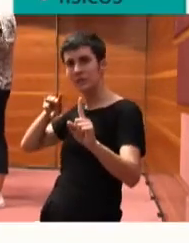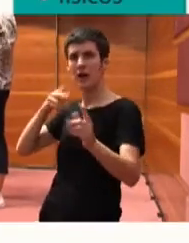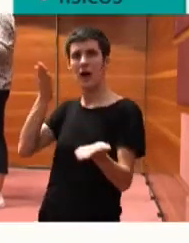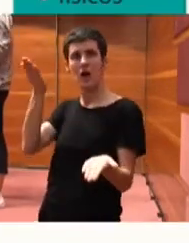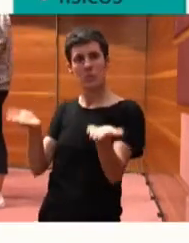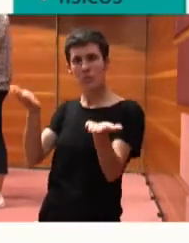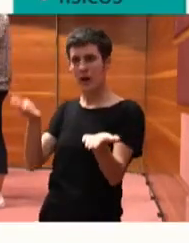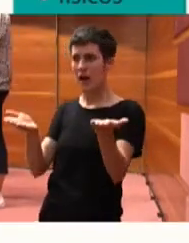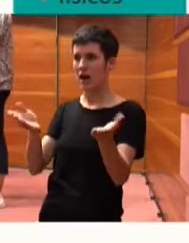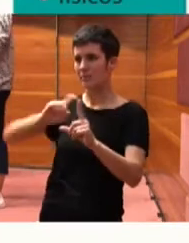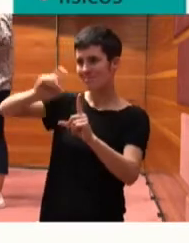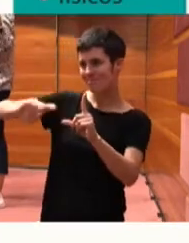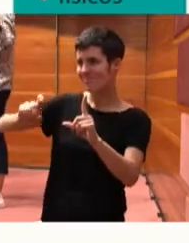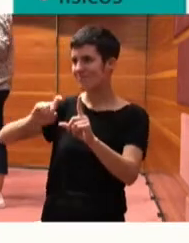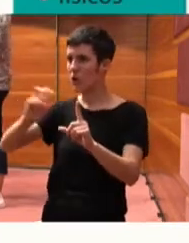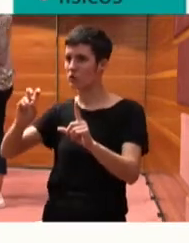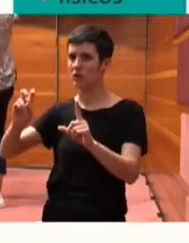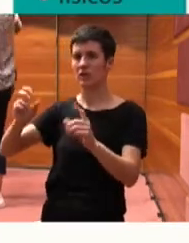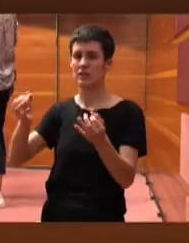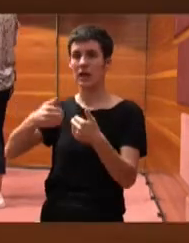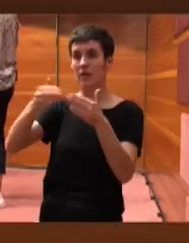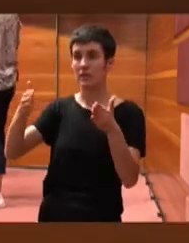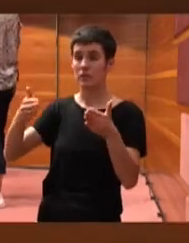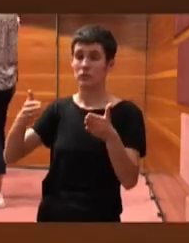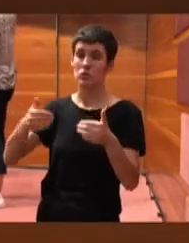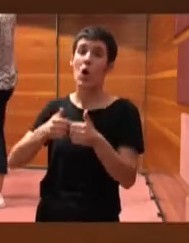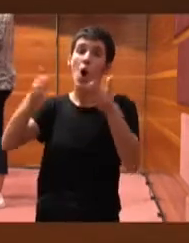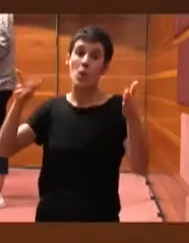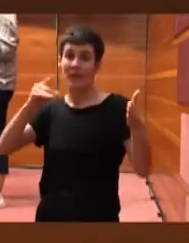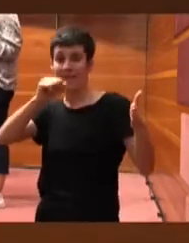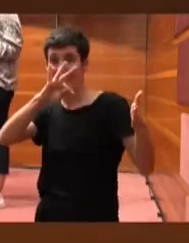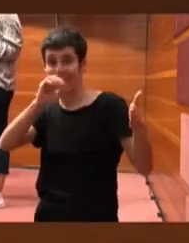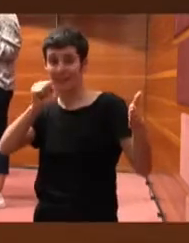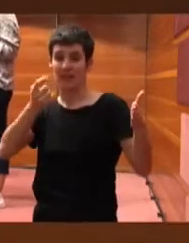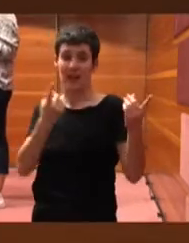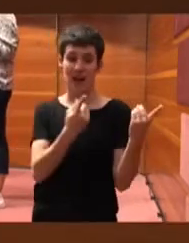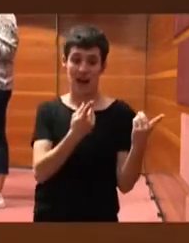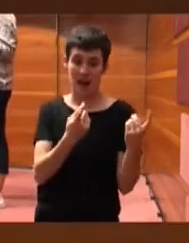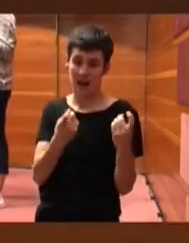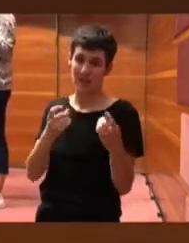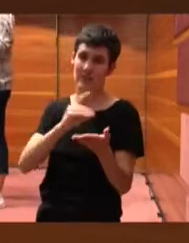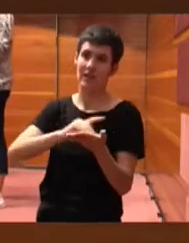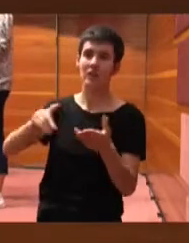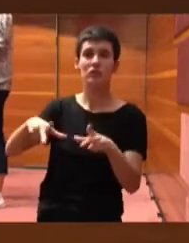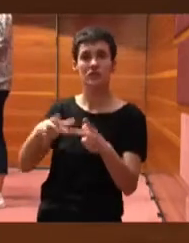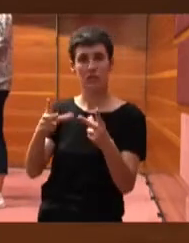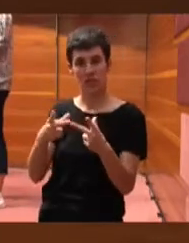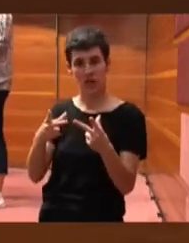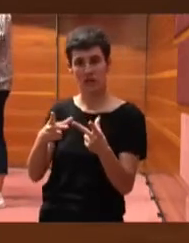o de sacar otras métricas que no tenemos, que suelen estar abiertos, son los open data. Necesitamos los datos sociales, sacar los